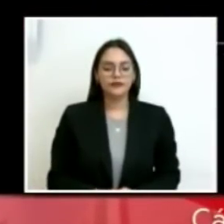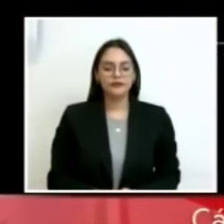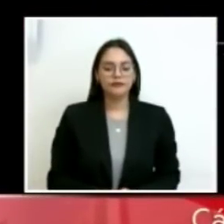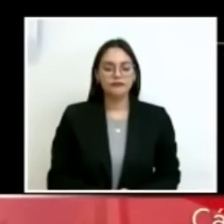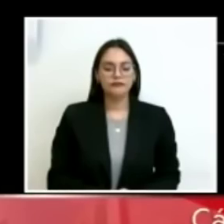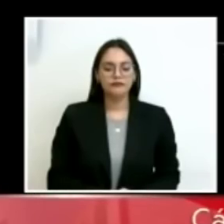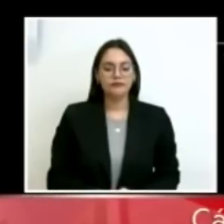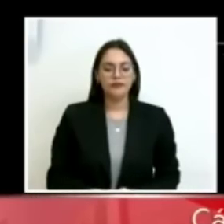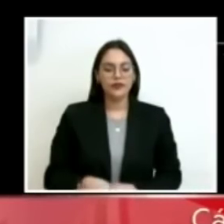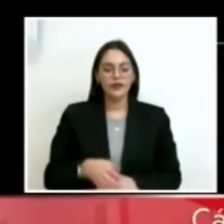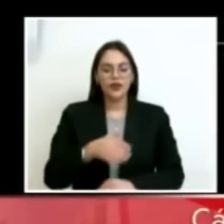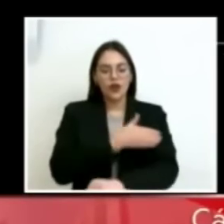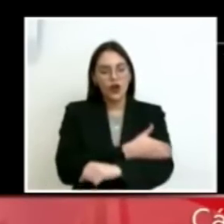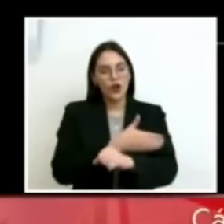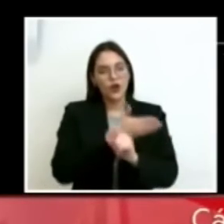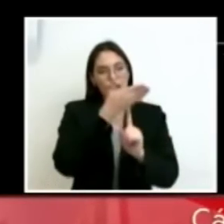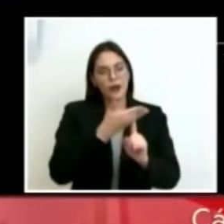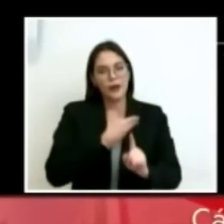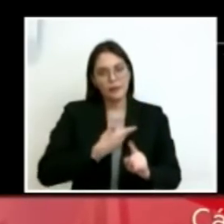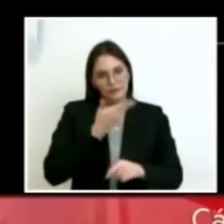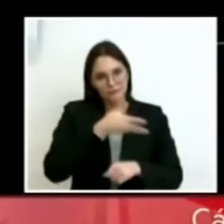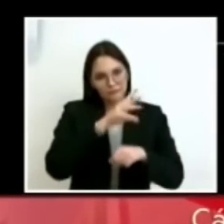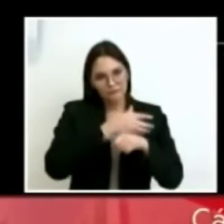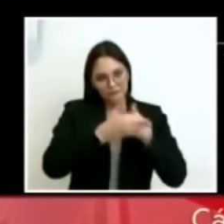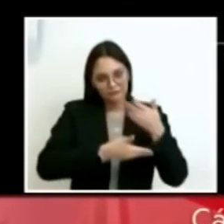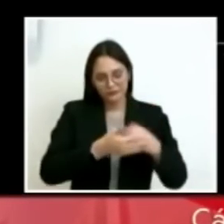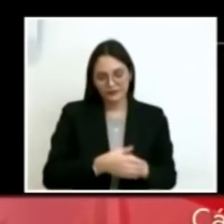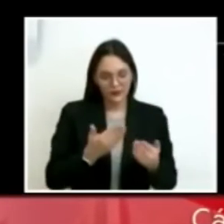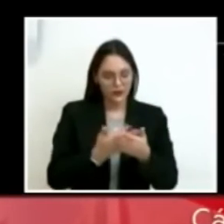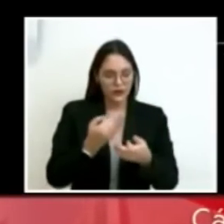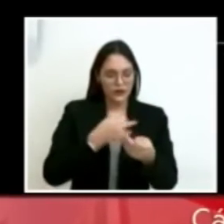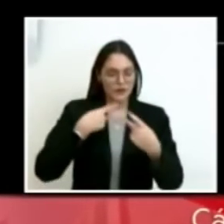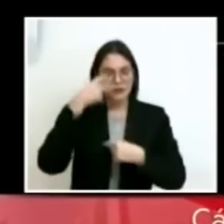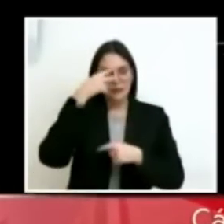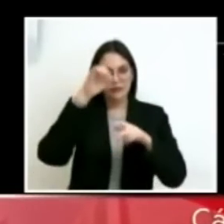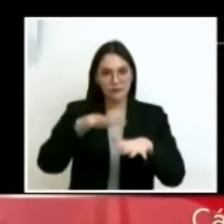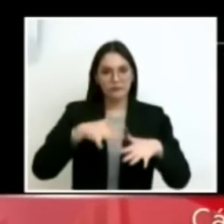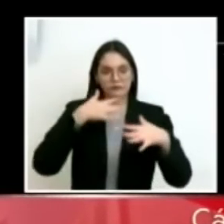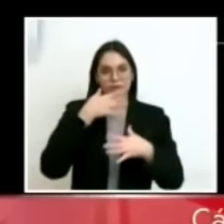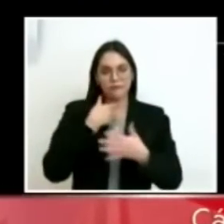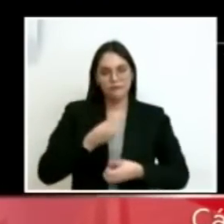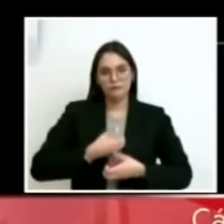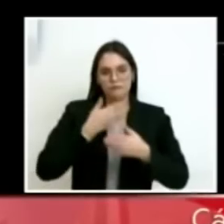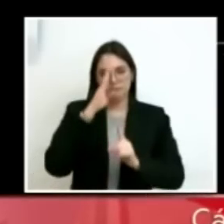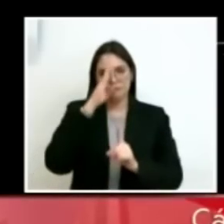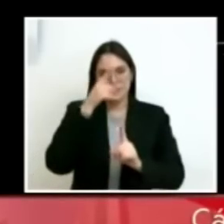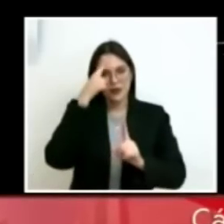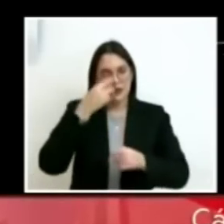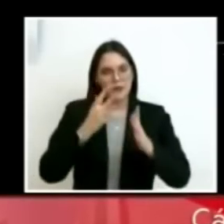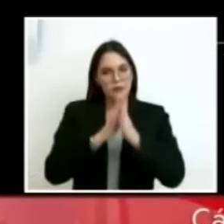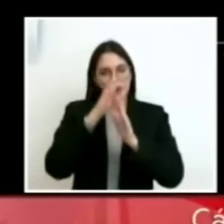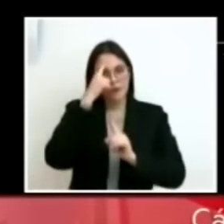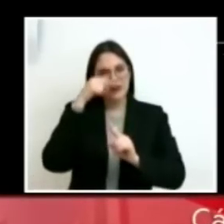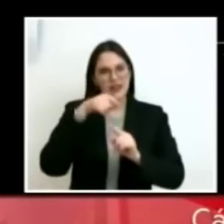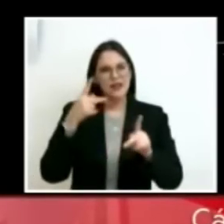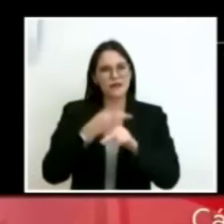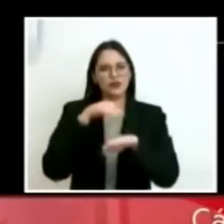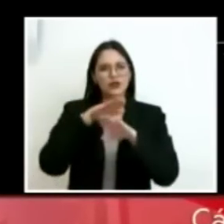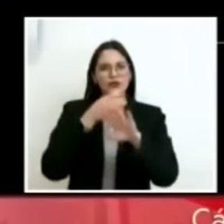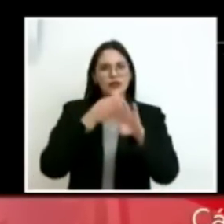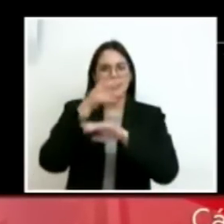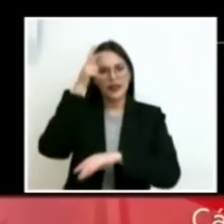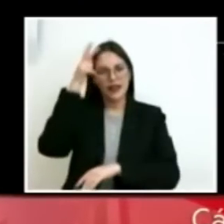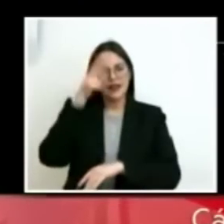Con su venia, compañero y gran presidente, me dirijo al pueblo de México, porque traigo su sentir, especialmente el de Hidalgo, y es el sentir